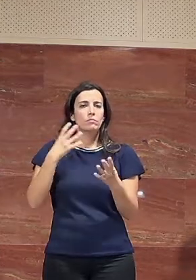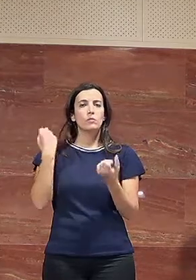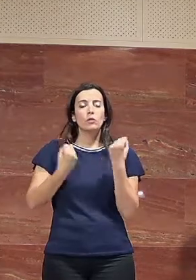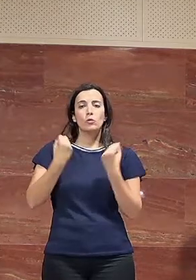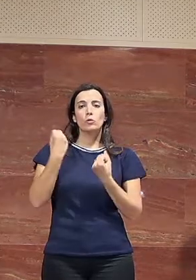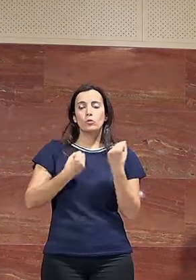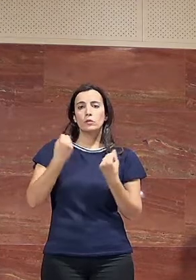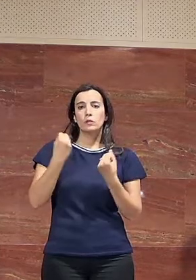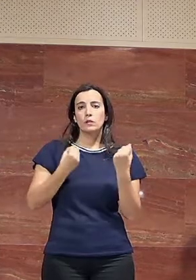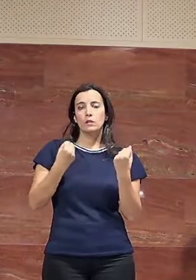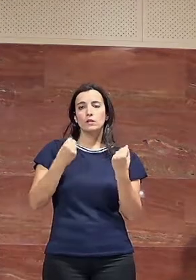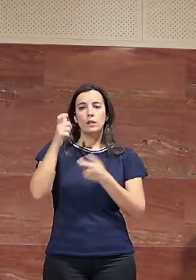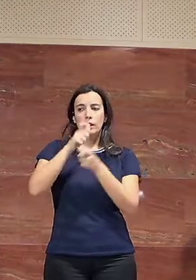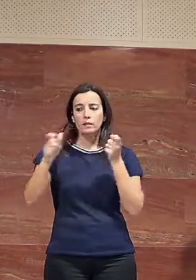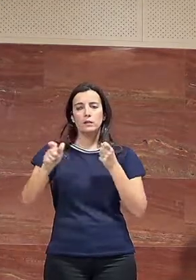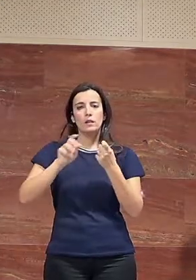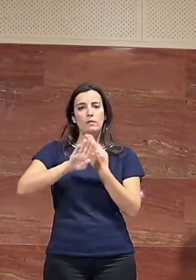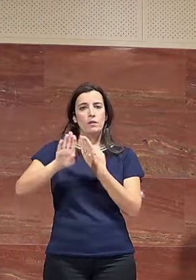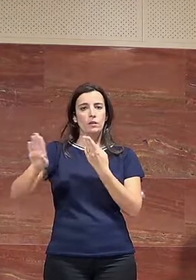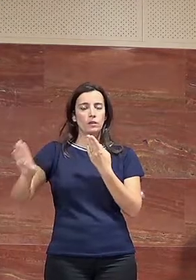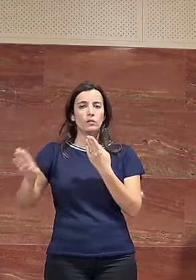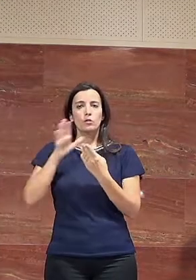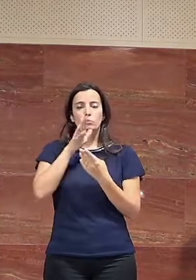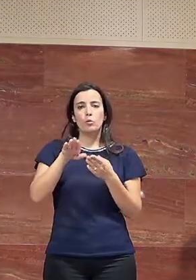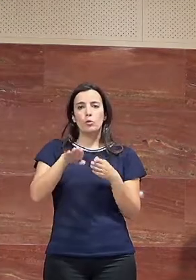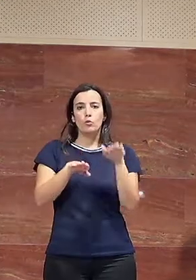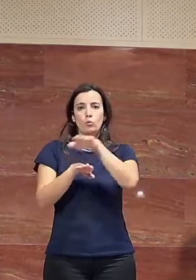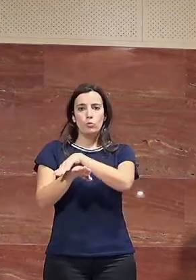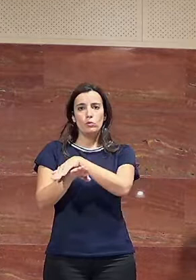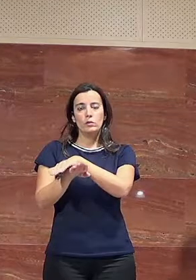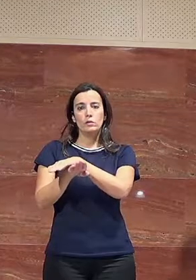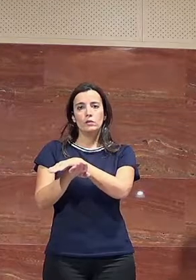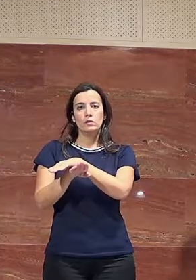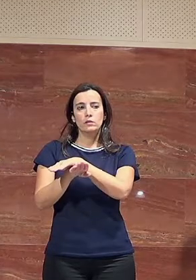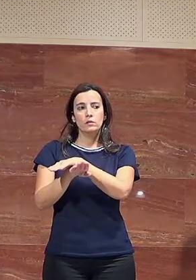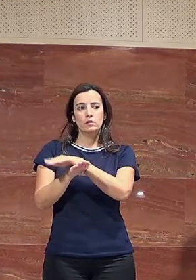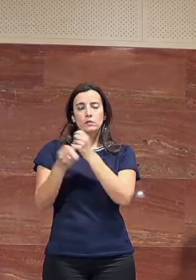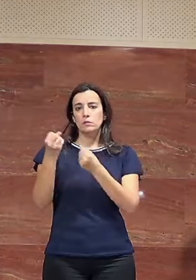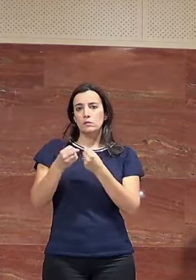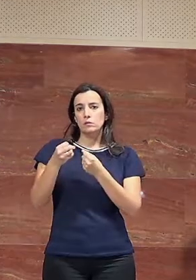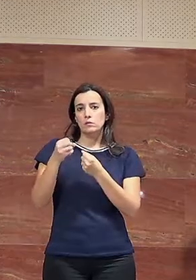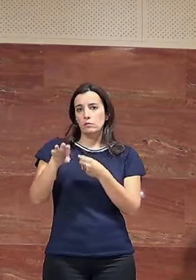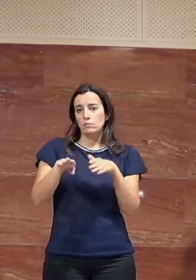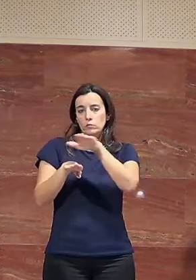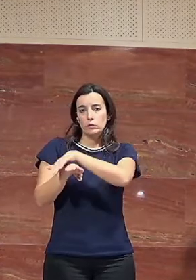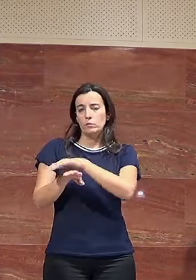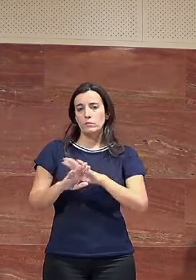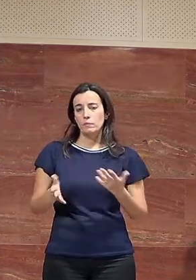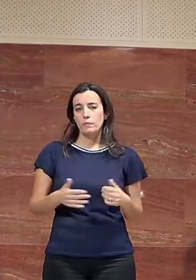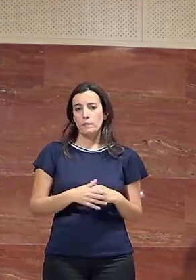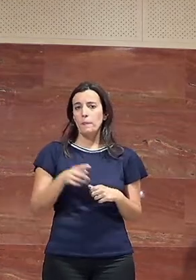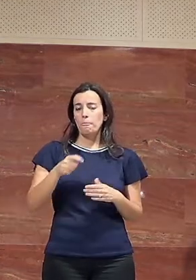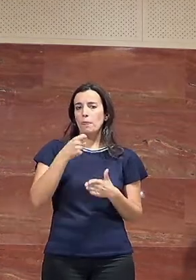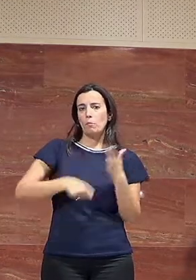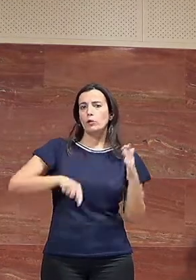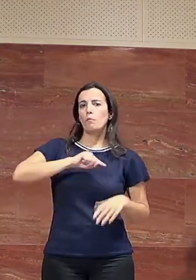gente, los vecinos, porque tienen lonas y nadie les detiene por eso, y tapan el coche. Eso es una multa moral